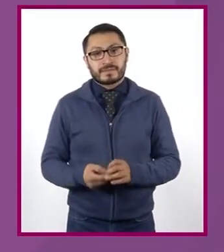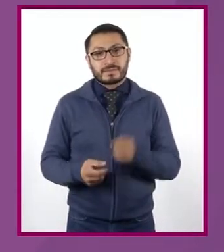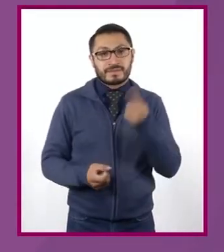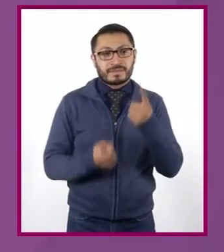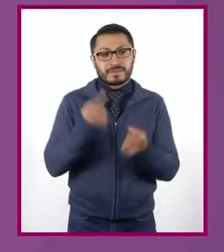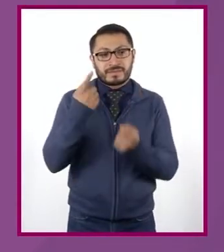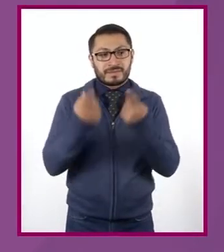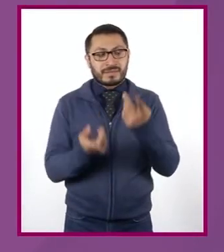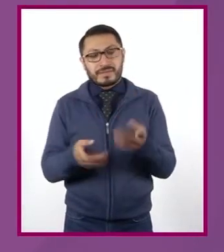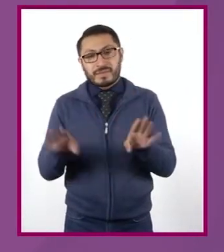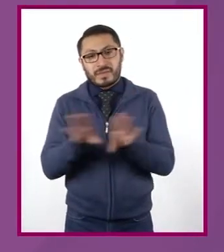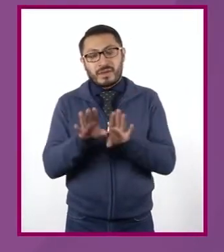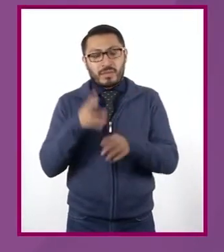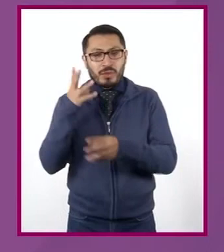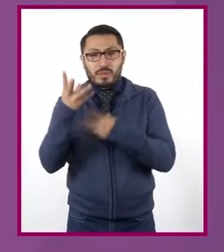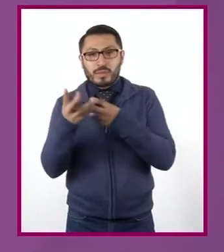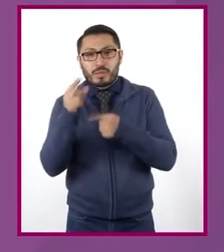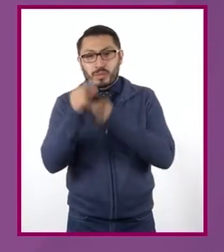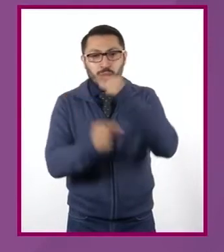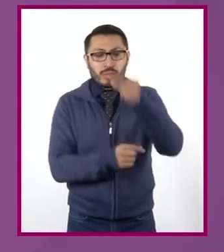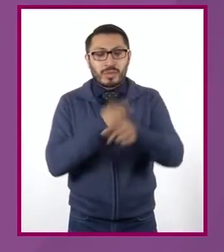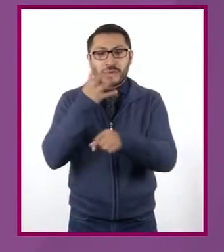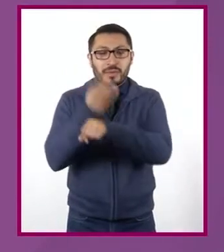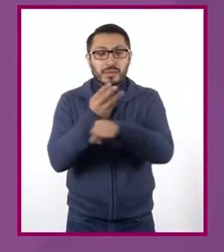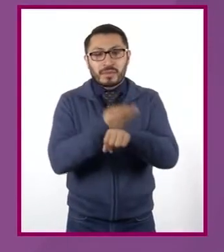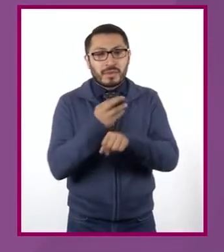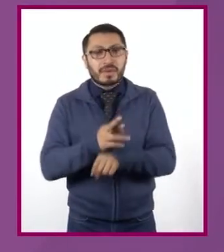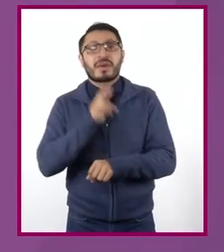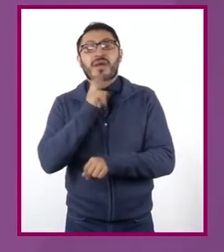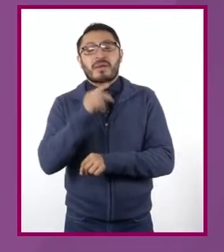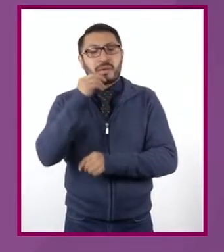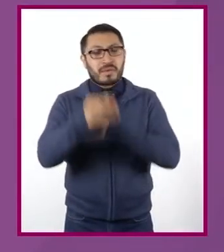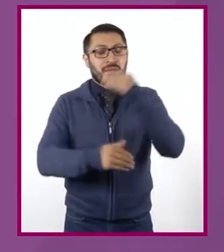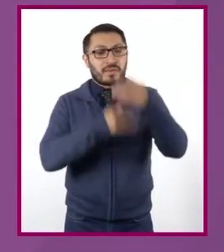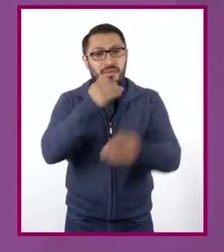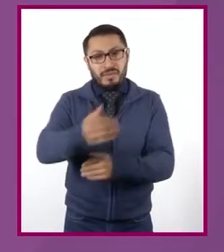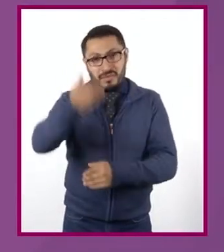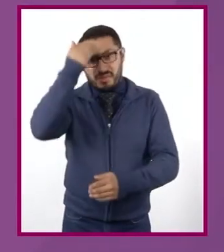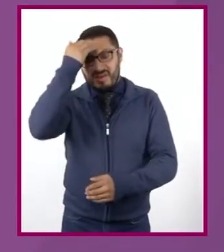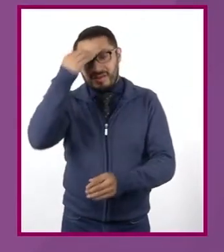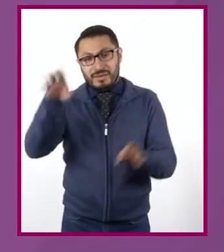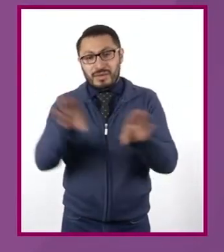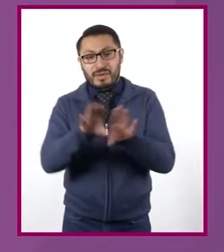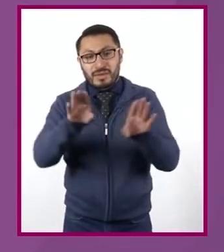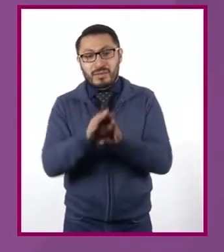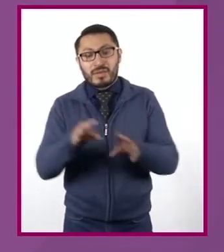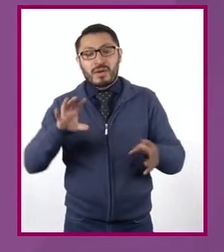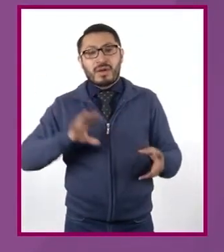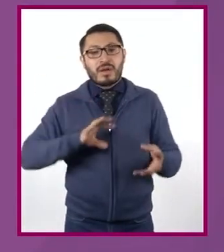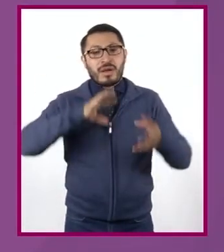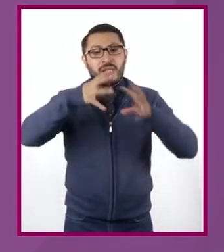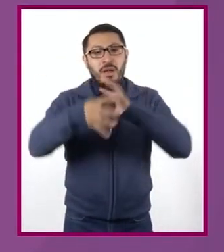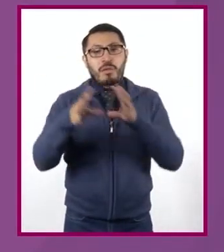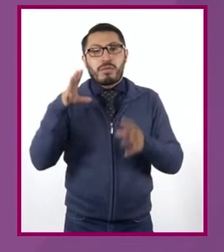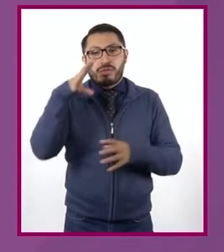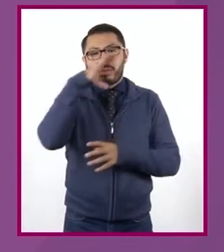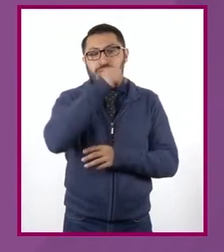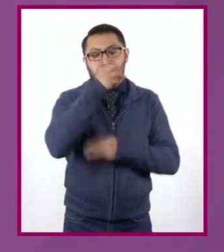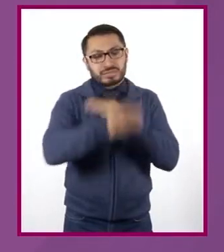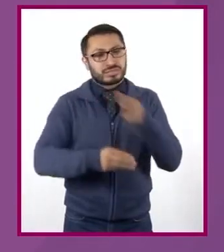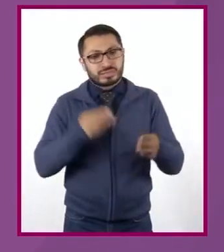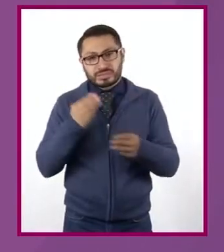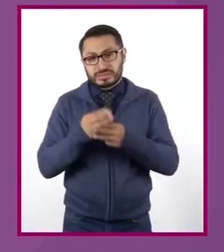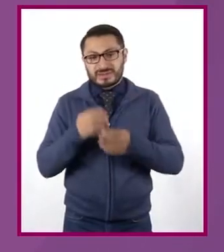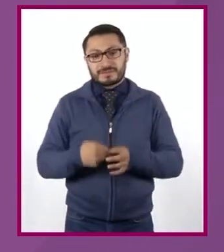Algunos se van perfeccionando conforme se tiene más conocimiento del fenómeno tratado, como en el caso del calentamiento global.